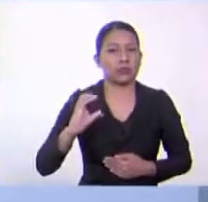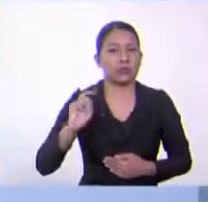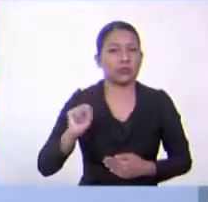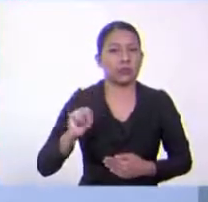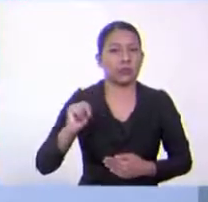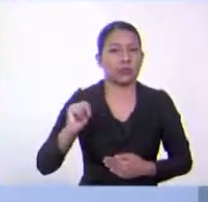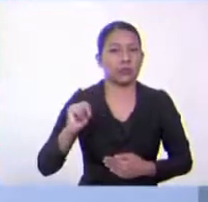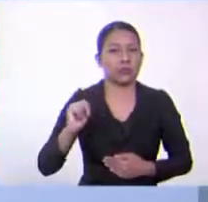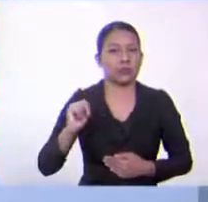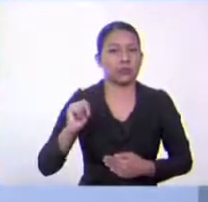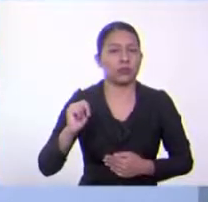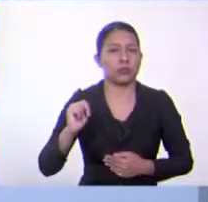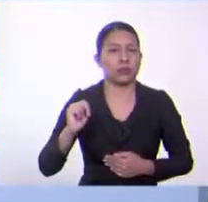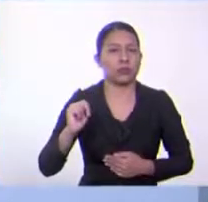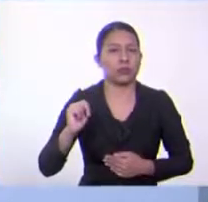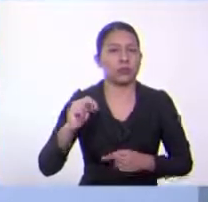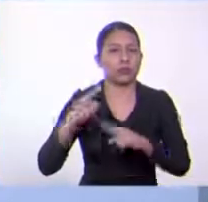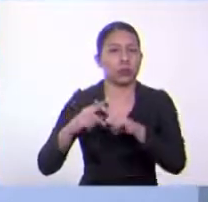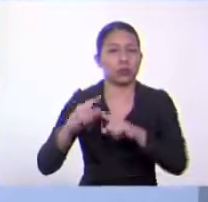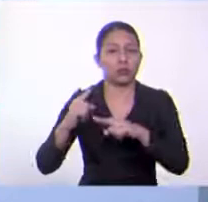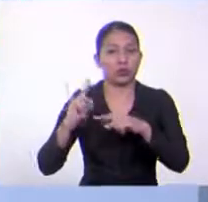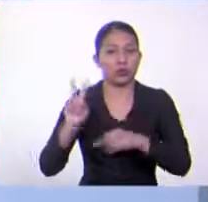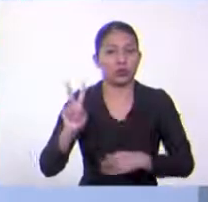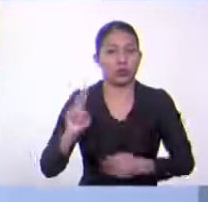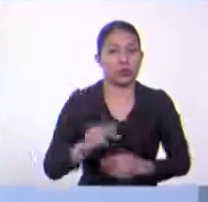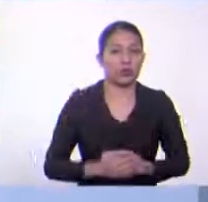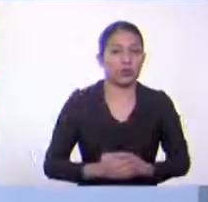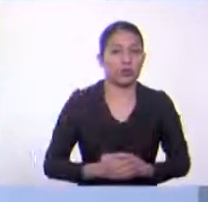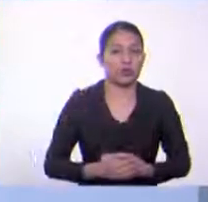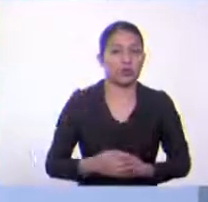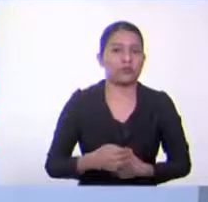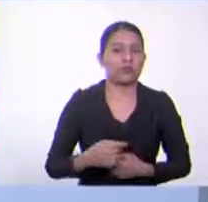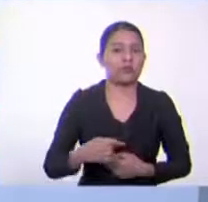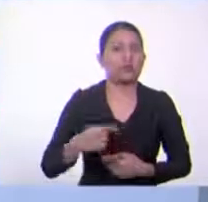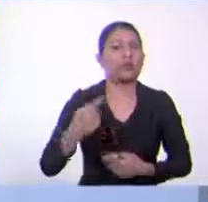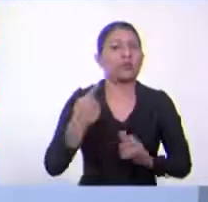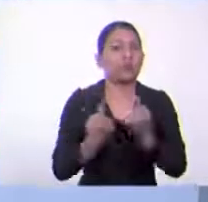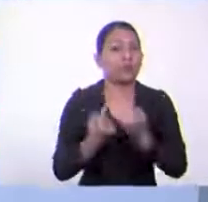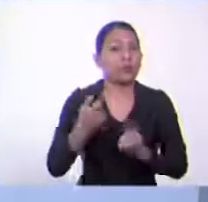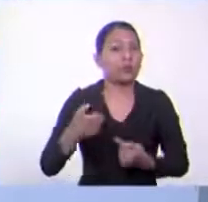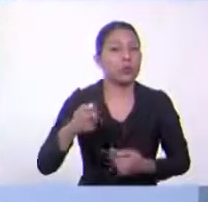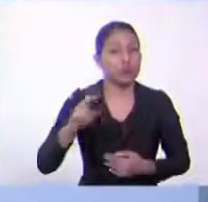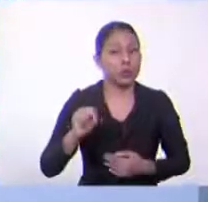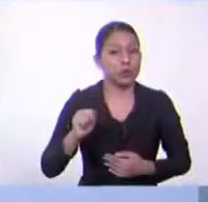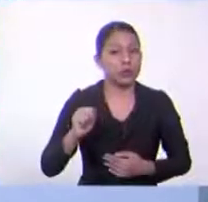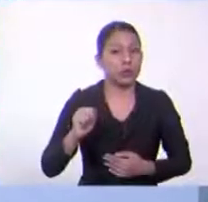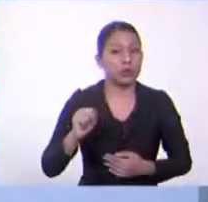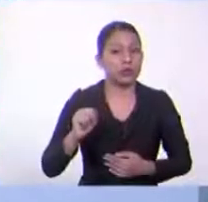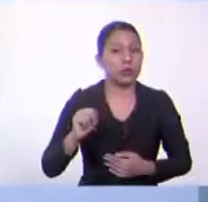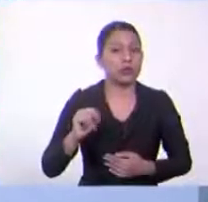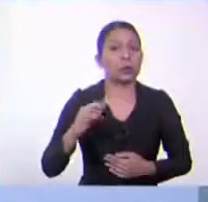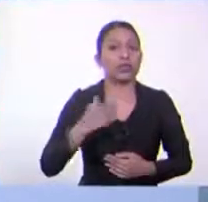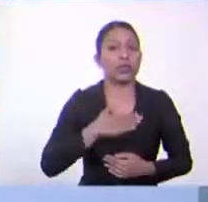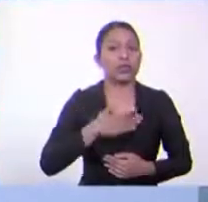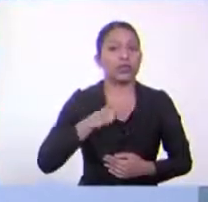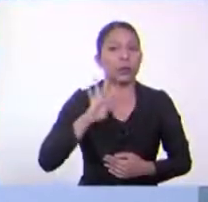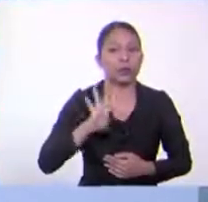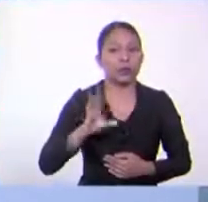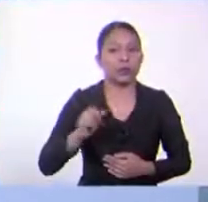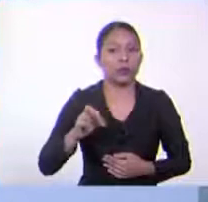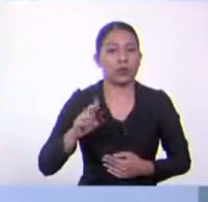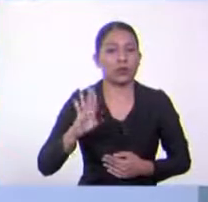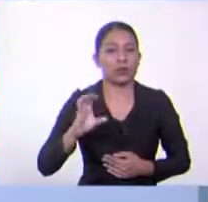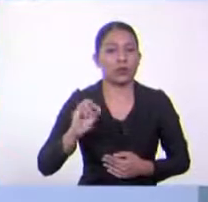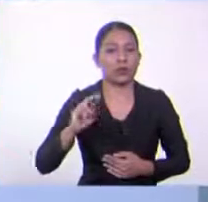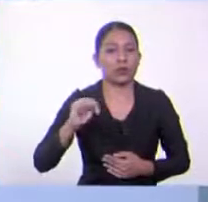2. Tenemos como ejemplo este compuesto de 4 carbonos.